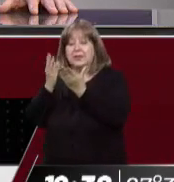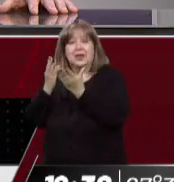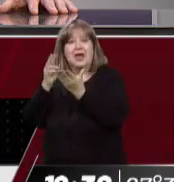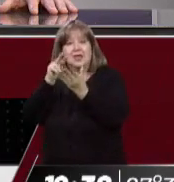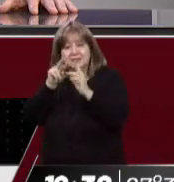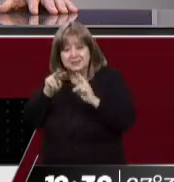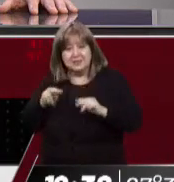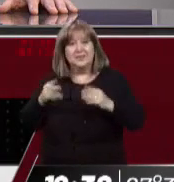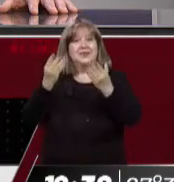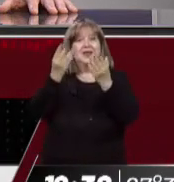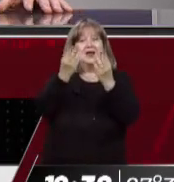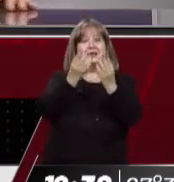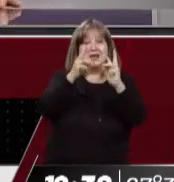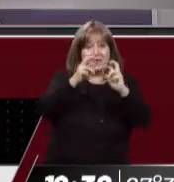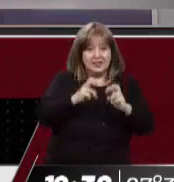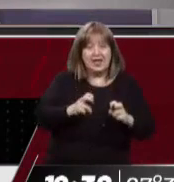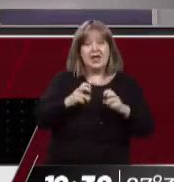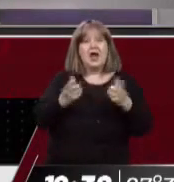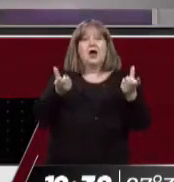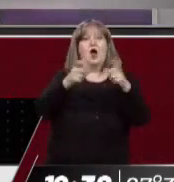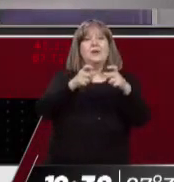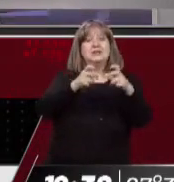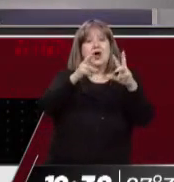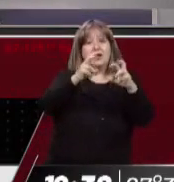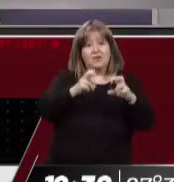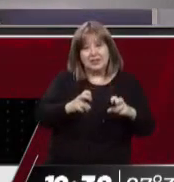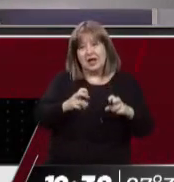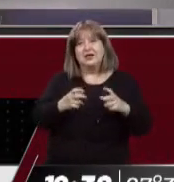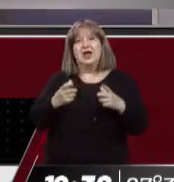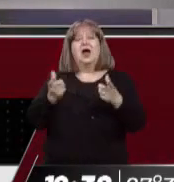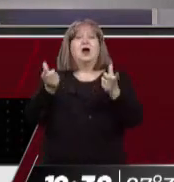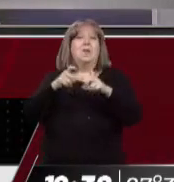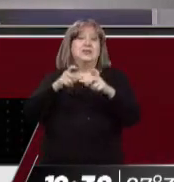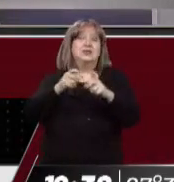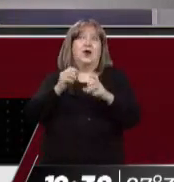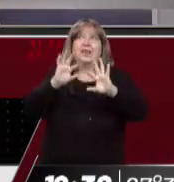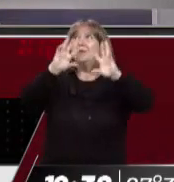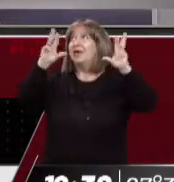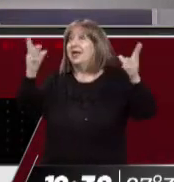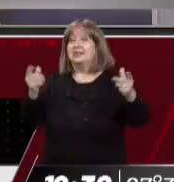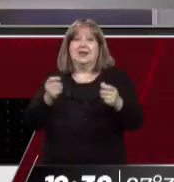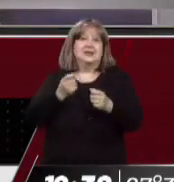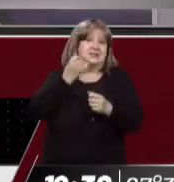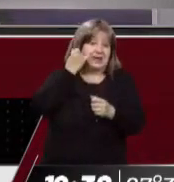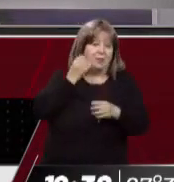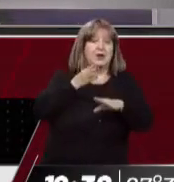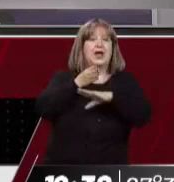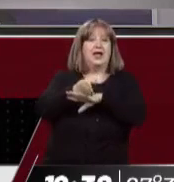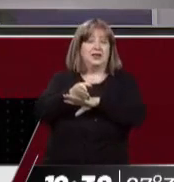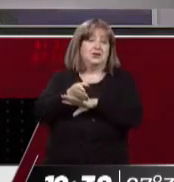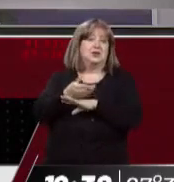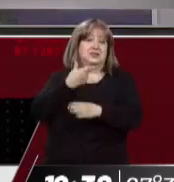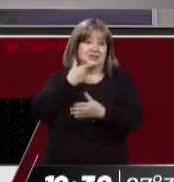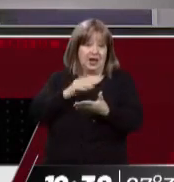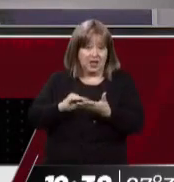que claro. y que las comisiones empiecen a analizarlo. Comisiones, por ejemplo, de ambiente, ya se sabe, recordando que esto ingresó por la Cámara Alta, y